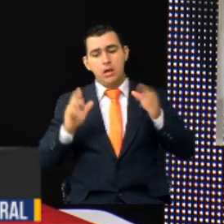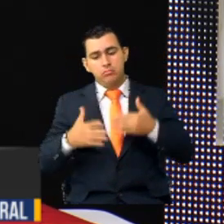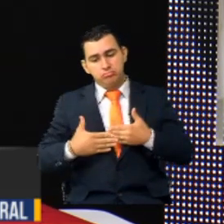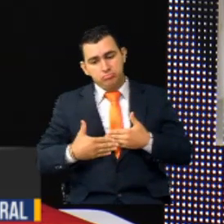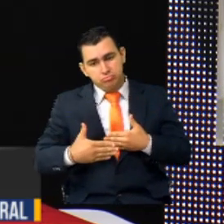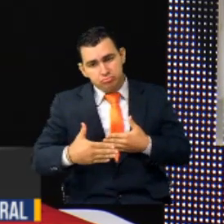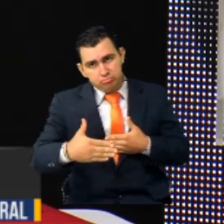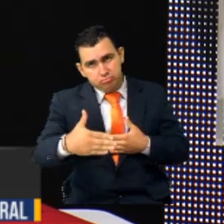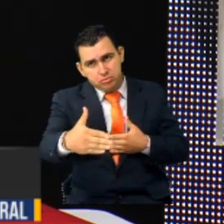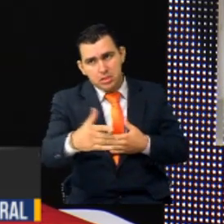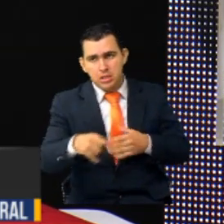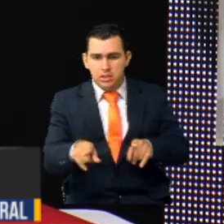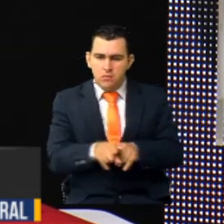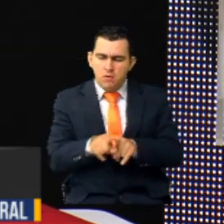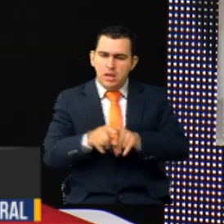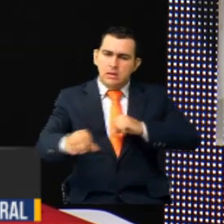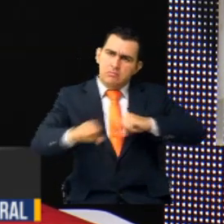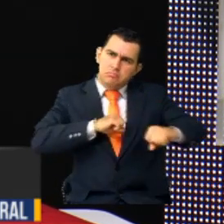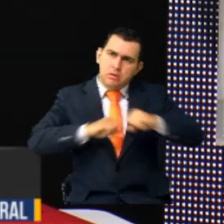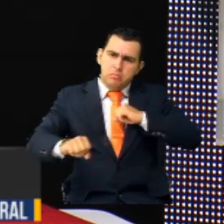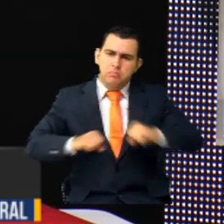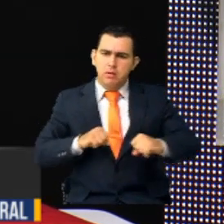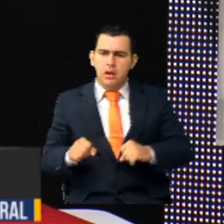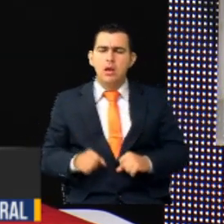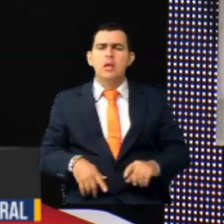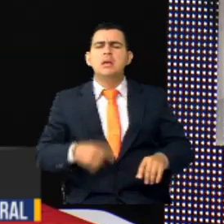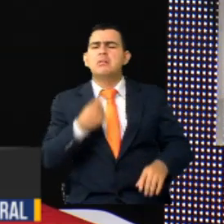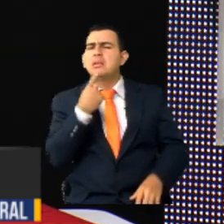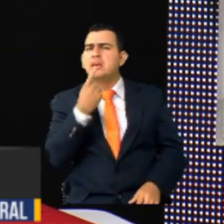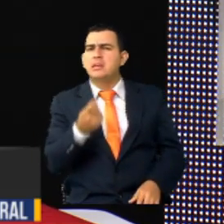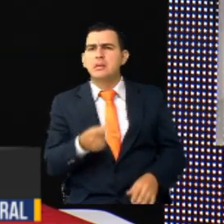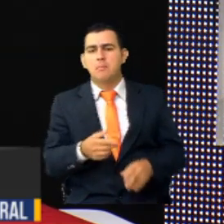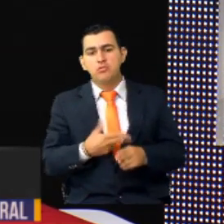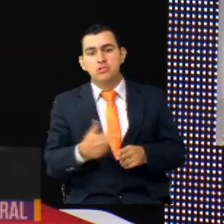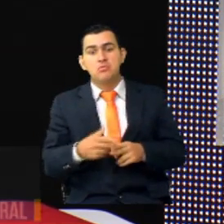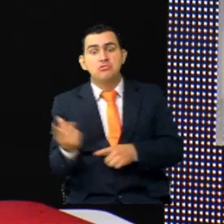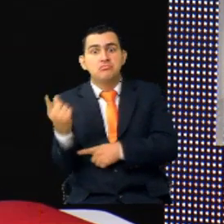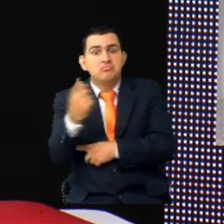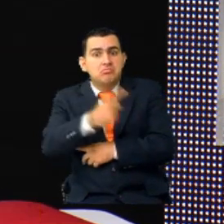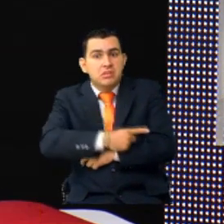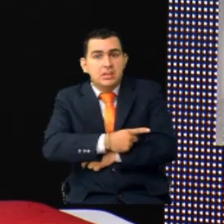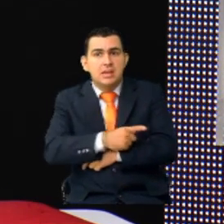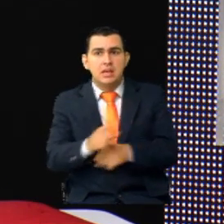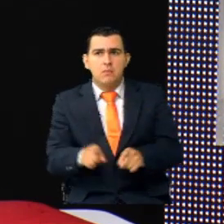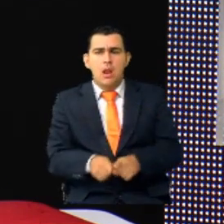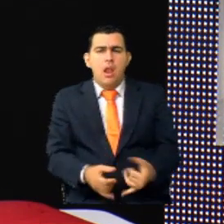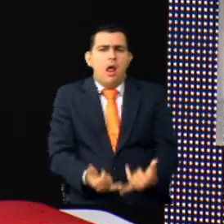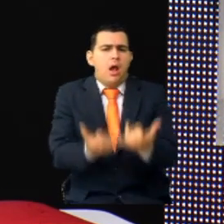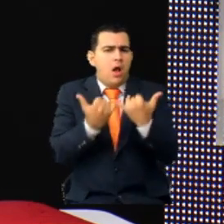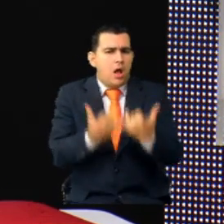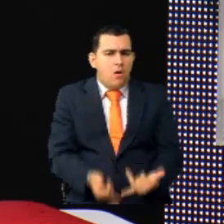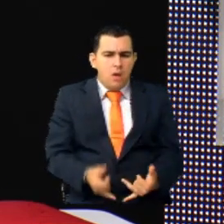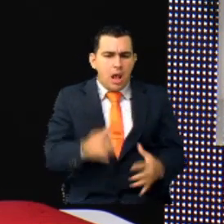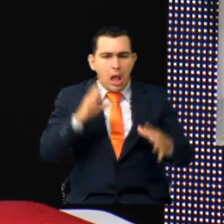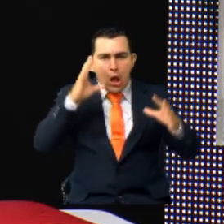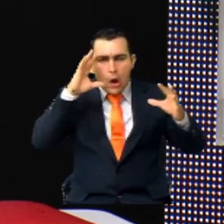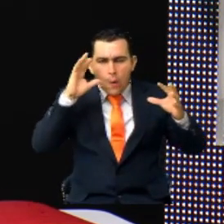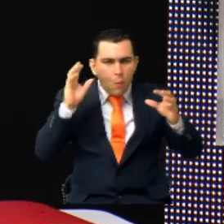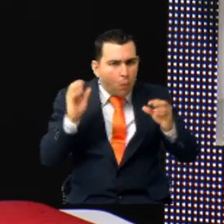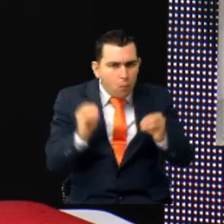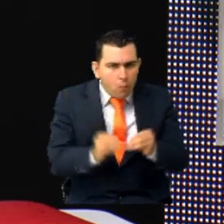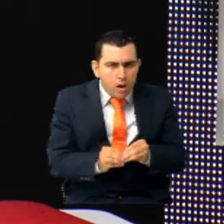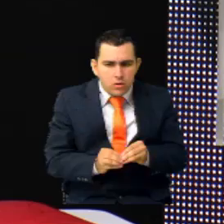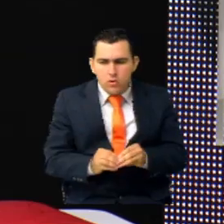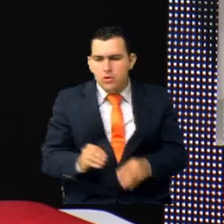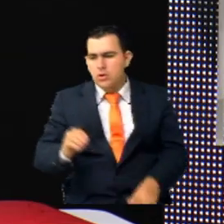su dinámica, y miraremos también qué puede pasar en estos días, pero en el momento no hay ningún acuerdo entre el